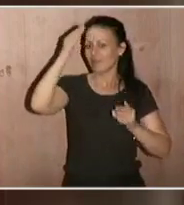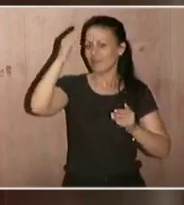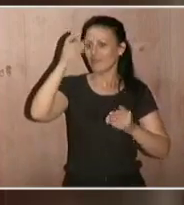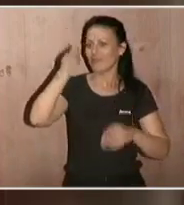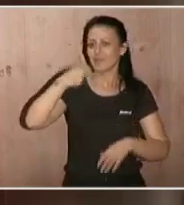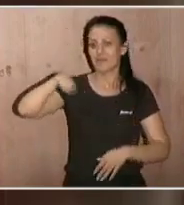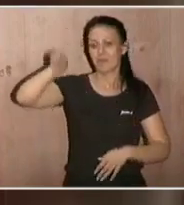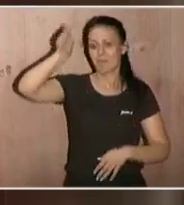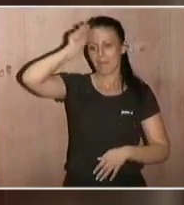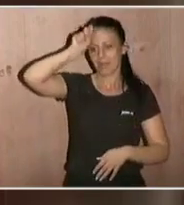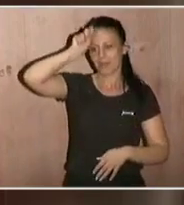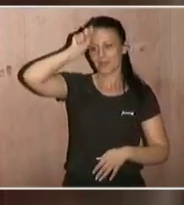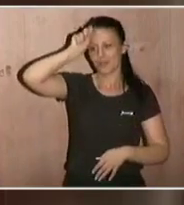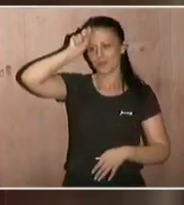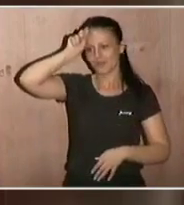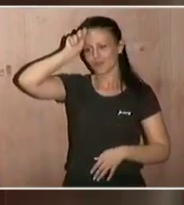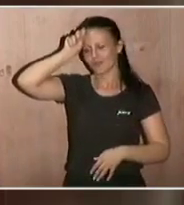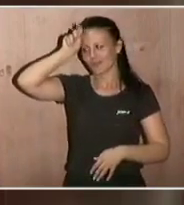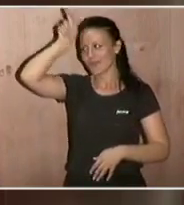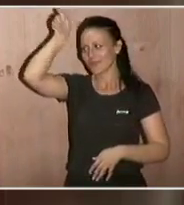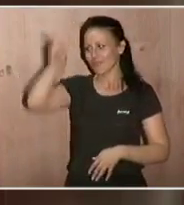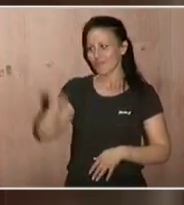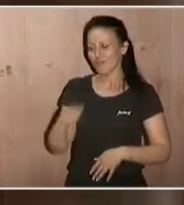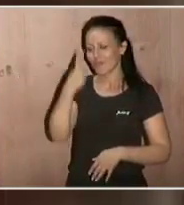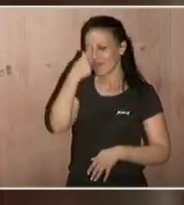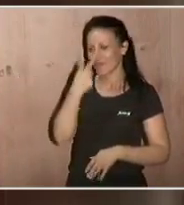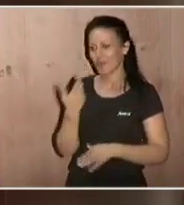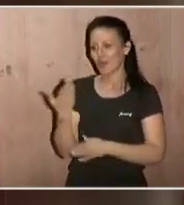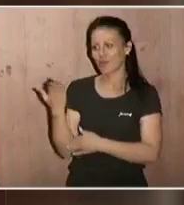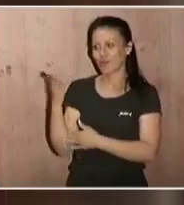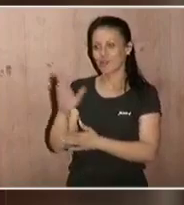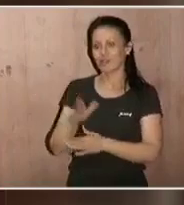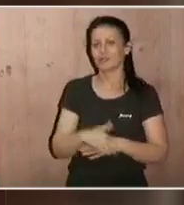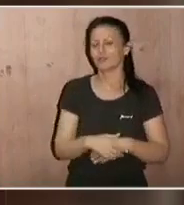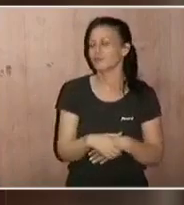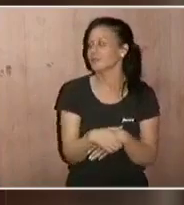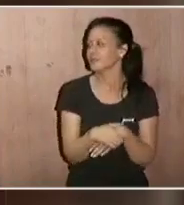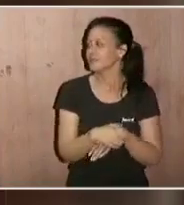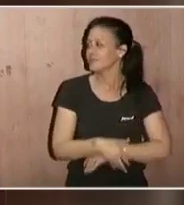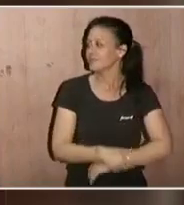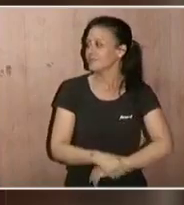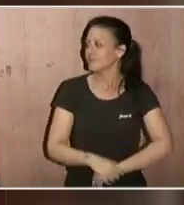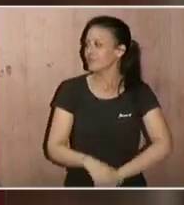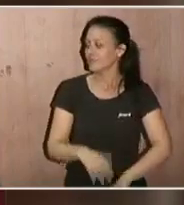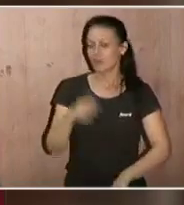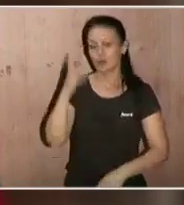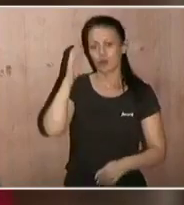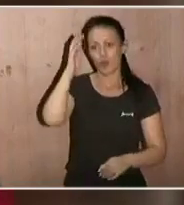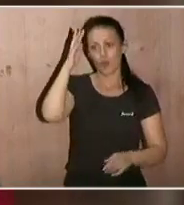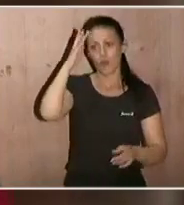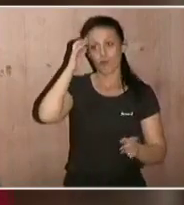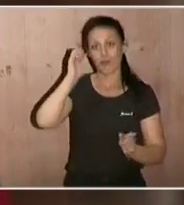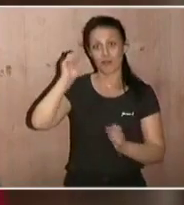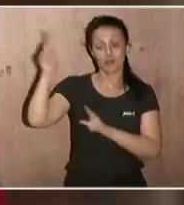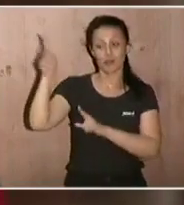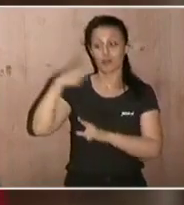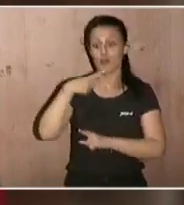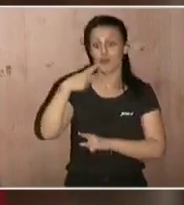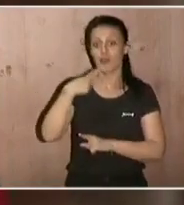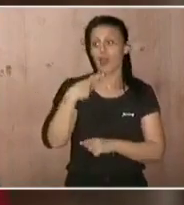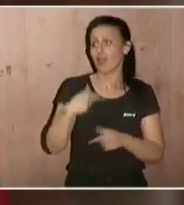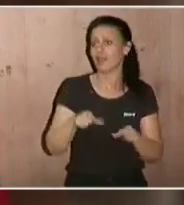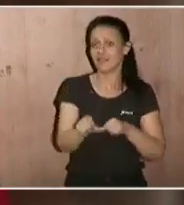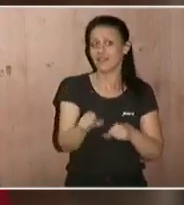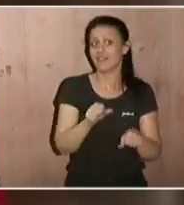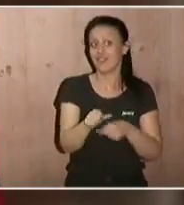padrino de tan ilustre protagonista. Como dijera el filósofo, el destino mezcla las cartas